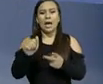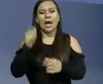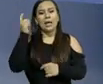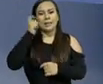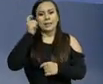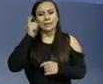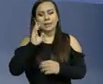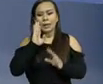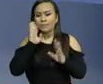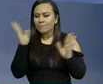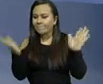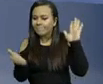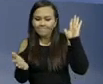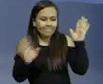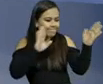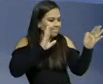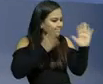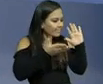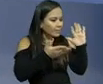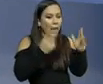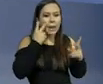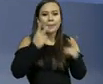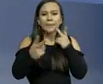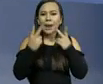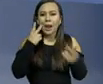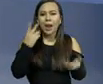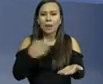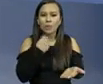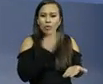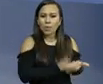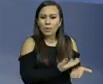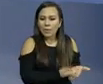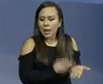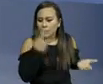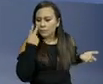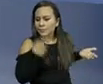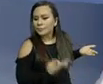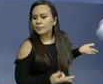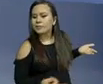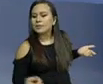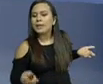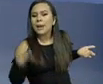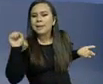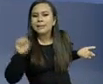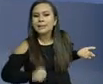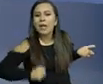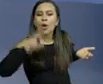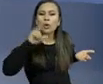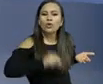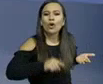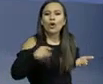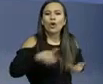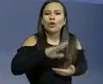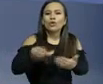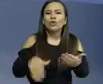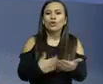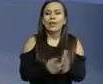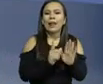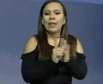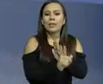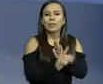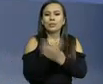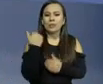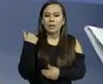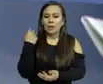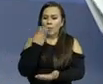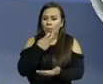de confrontar aquella información que tenemos para efectivamente verificar si es que aquellos contenidos de la denuncia tienen